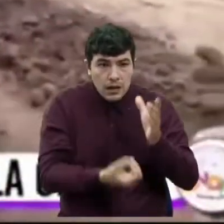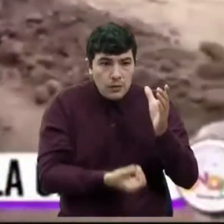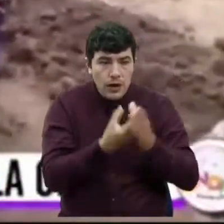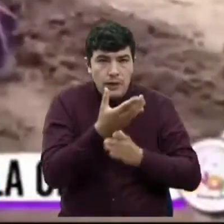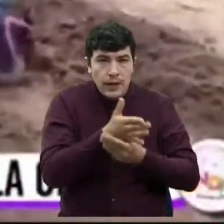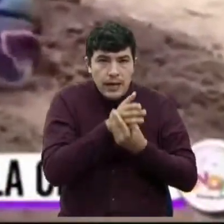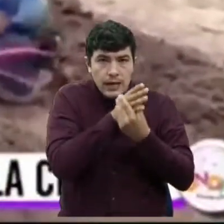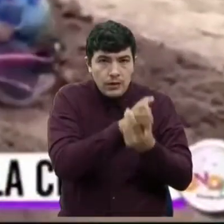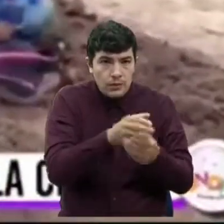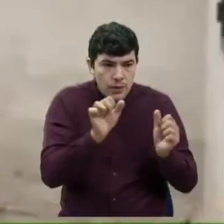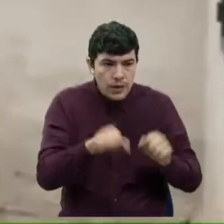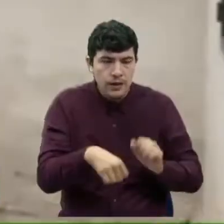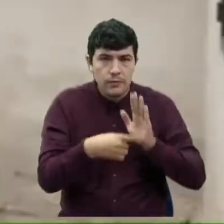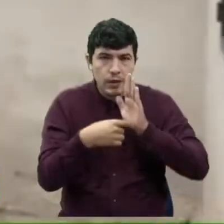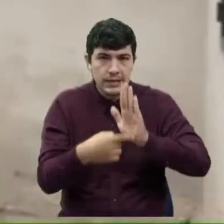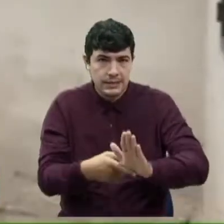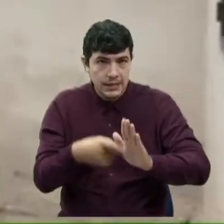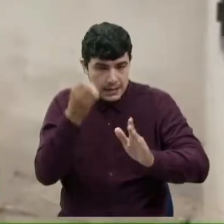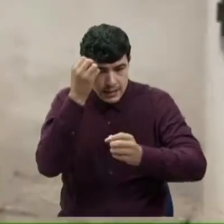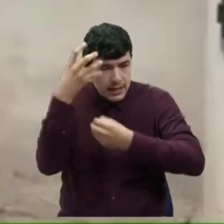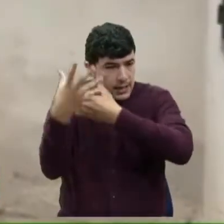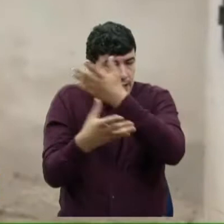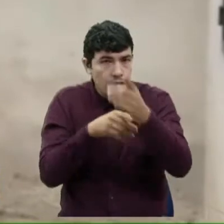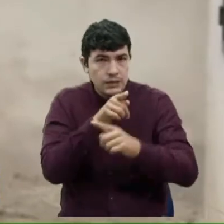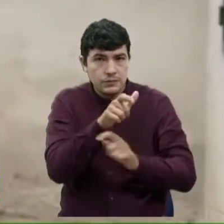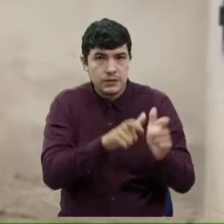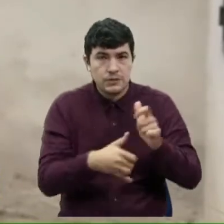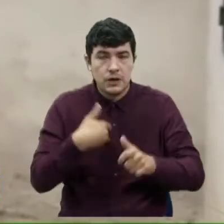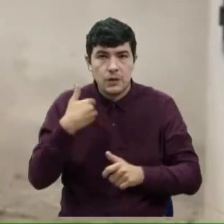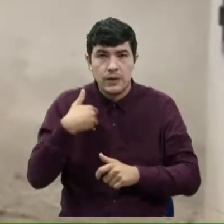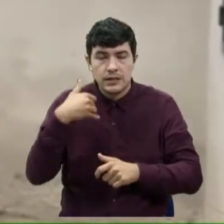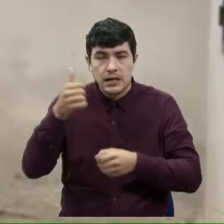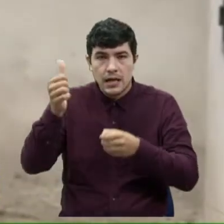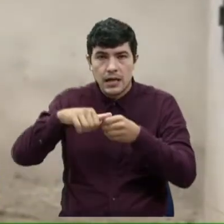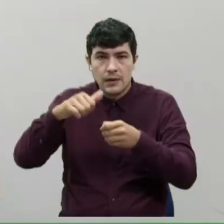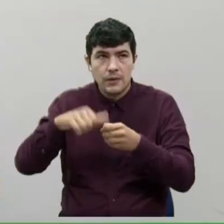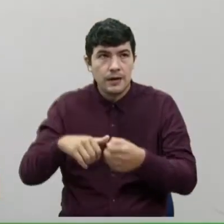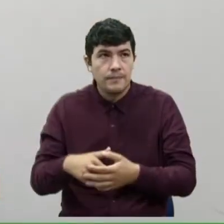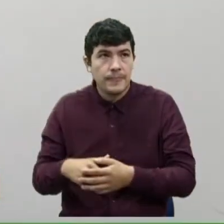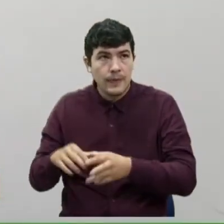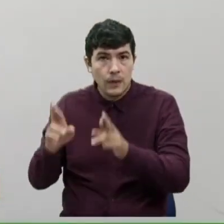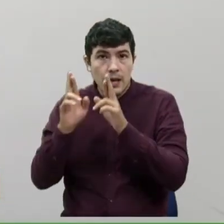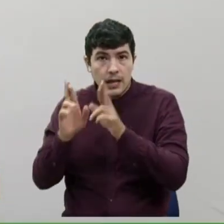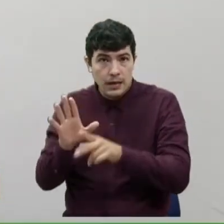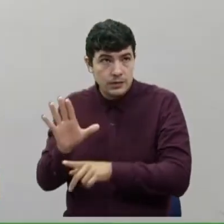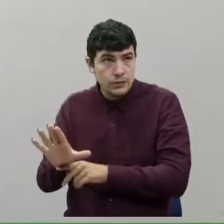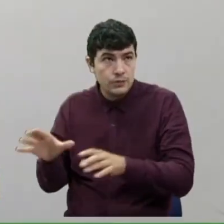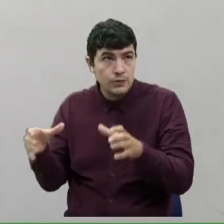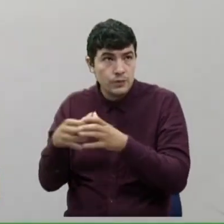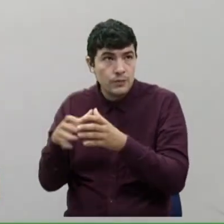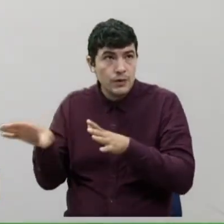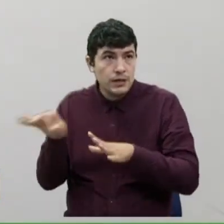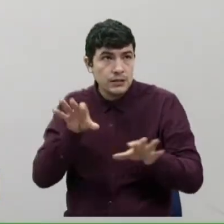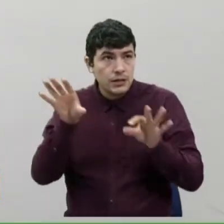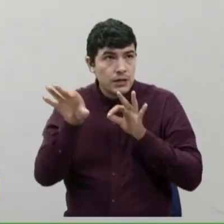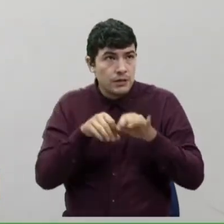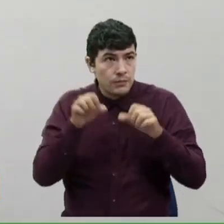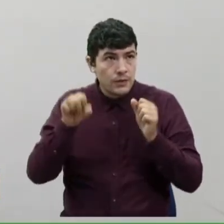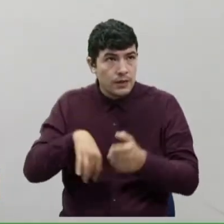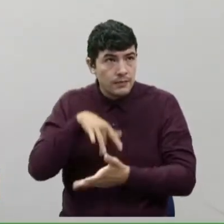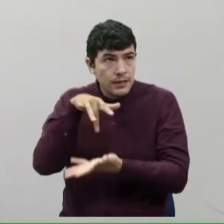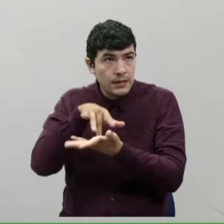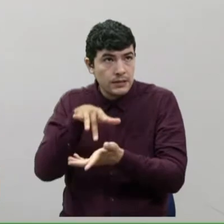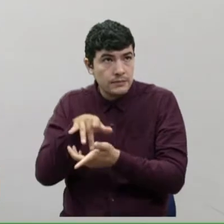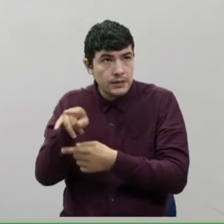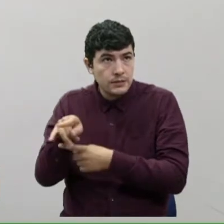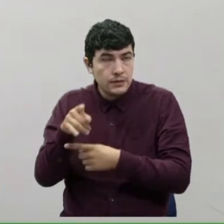la creatividad de los jóvenes araucanos. Pues esperamos que de ahí nuestros grupos sean seleccionados para ir a